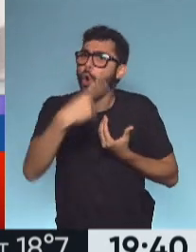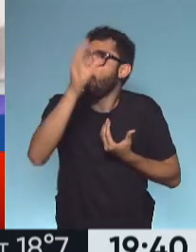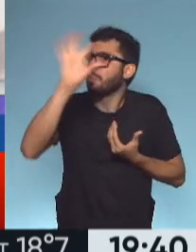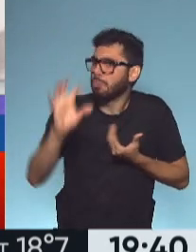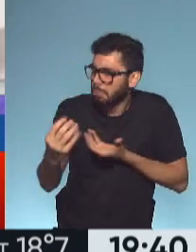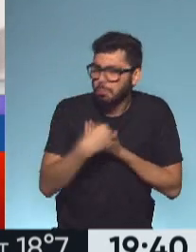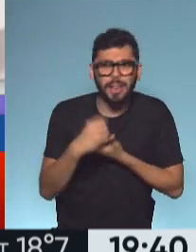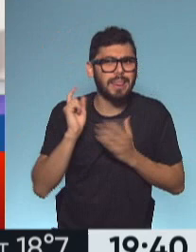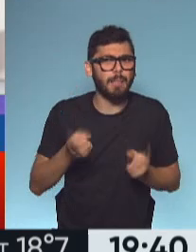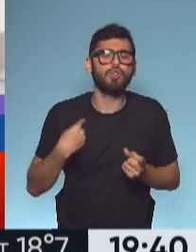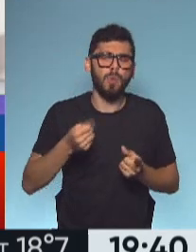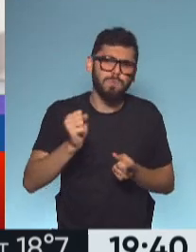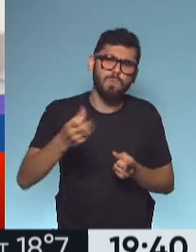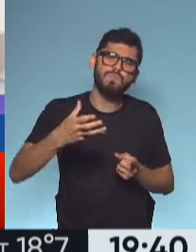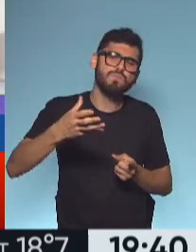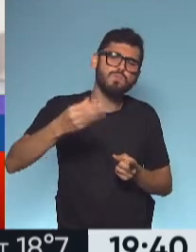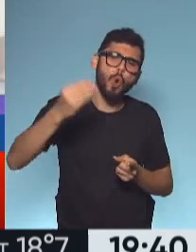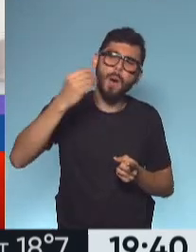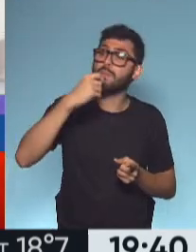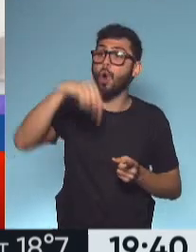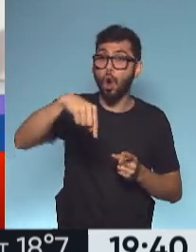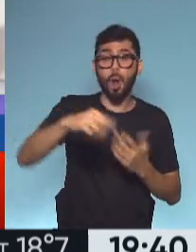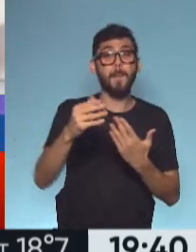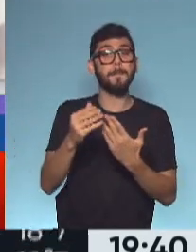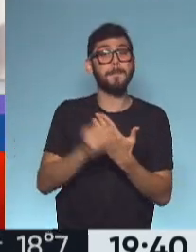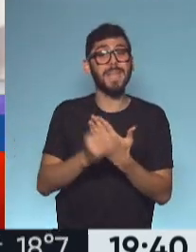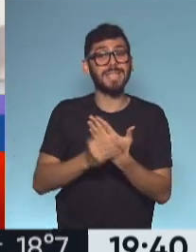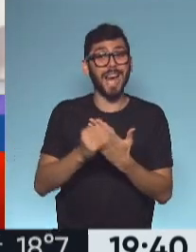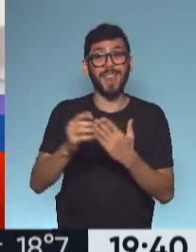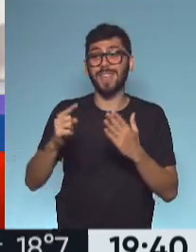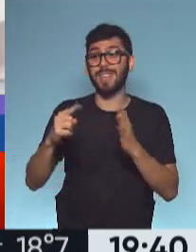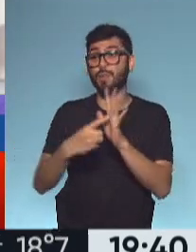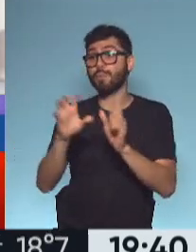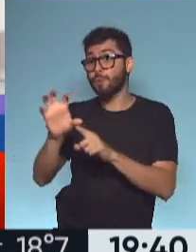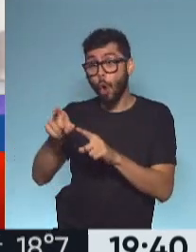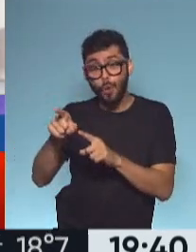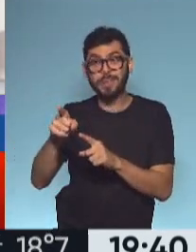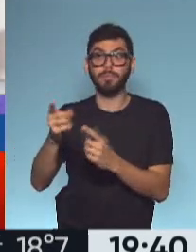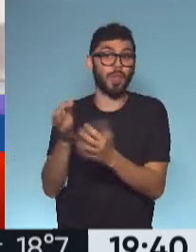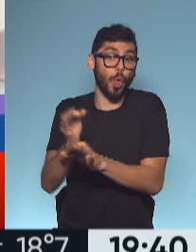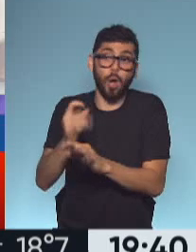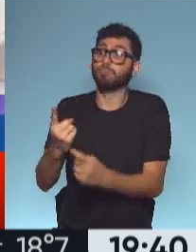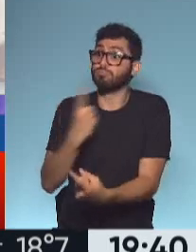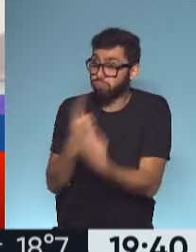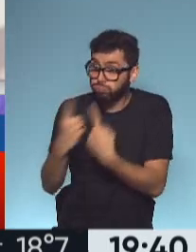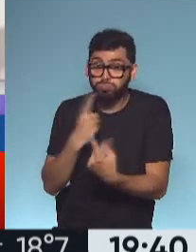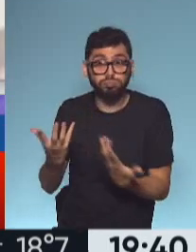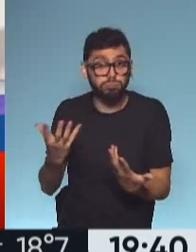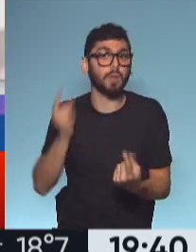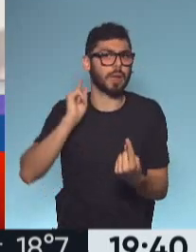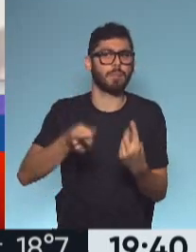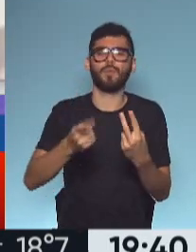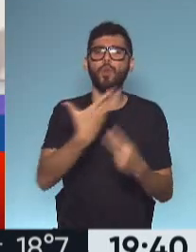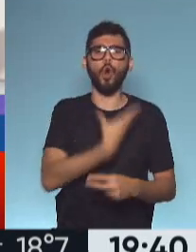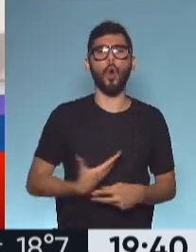He conversado en reiteradas oportunidades el día de hoy con la ministra de la provincia de Buenos Aires, analizando alternativas. Conversé también con